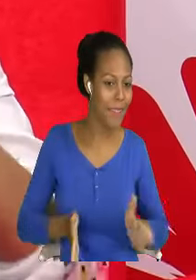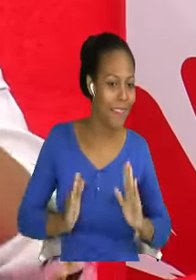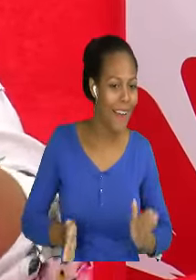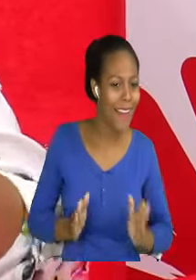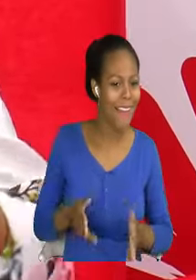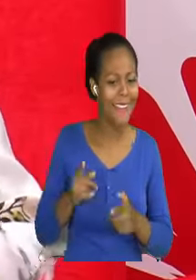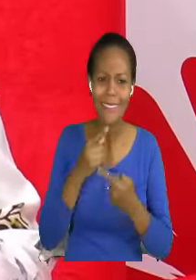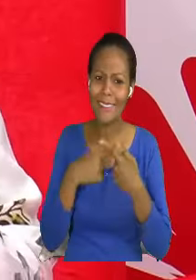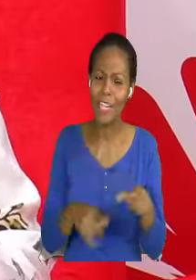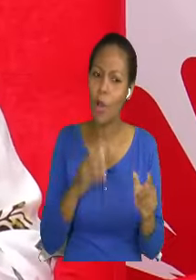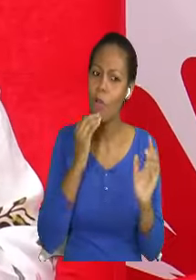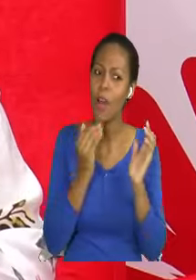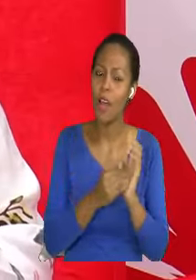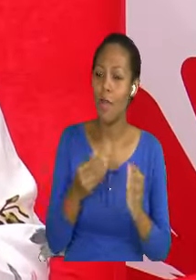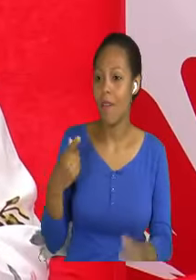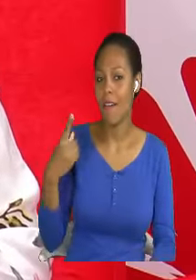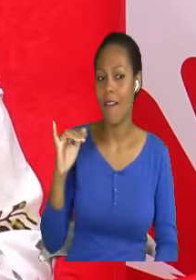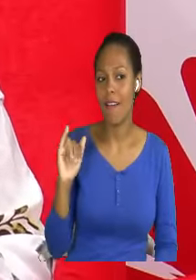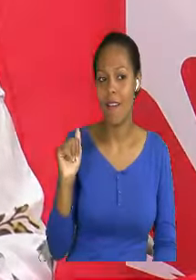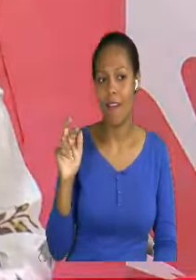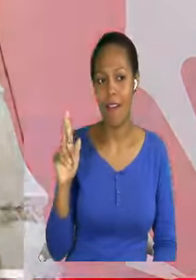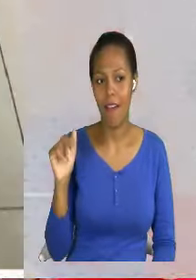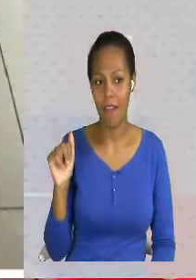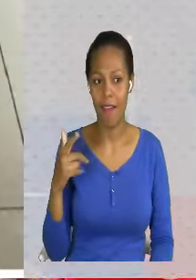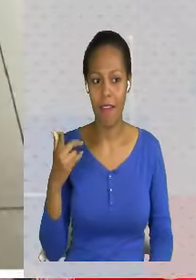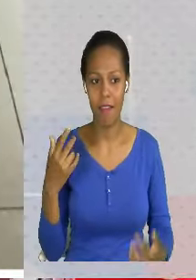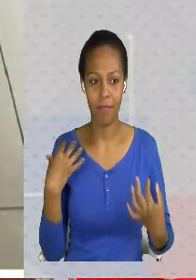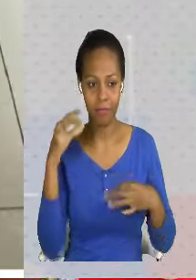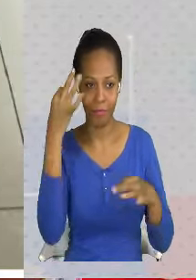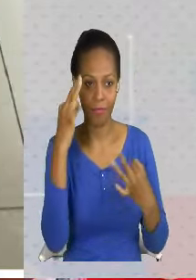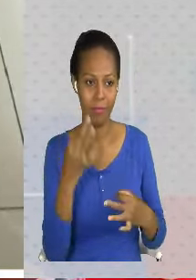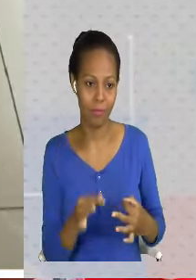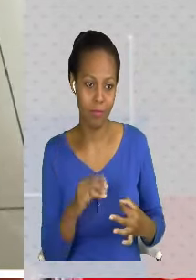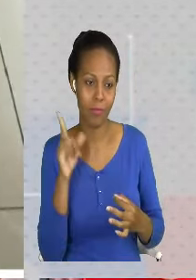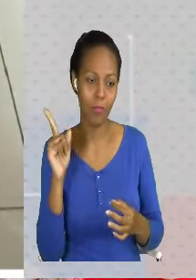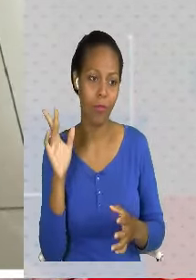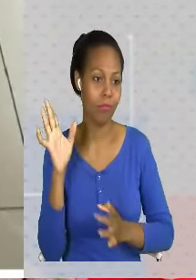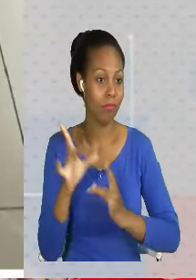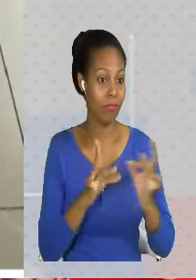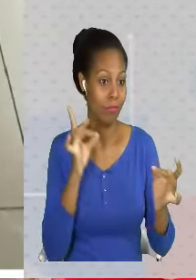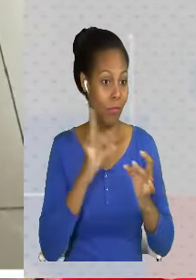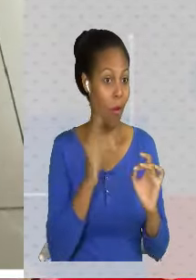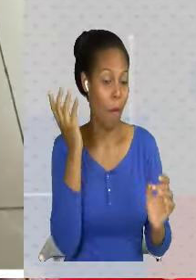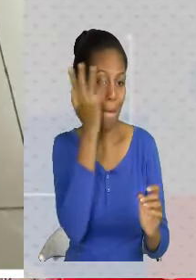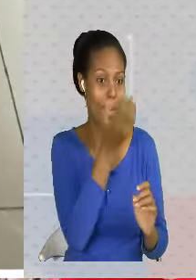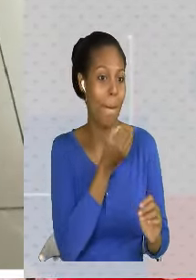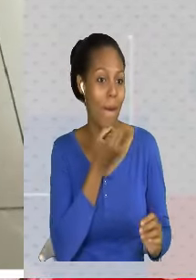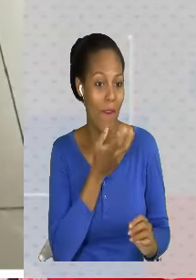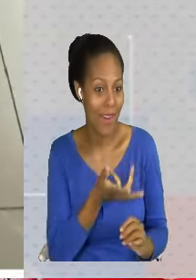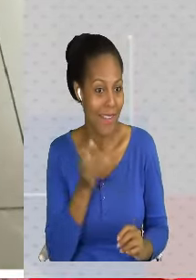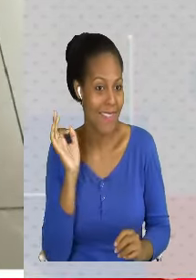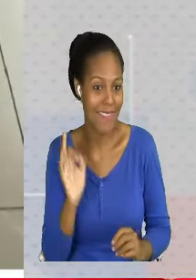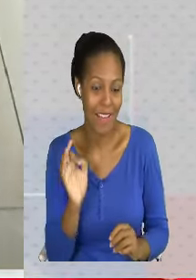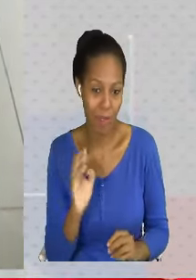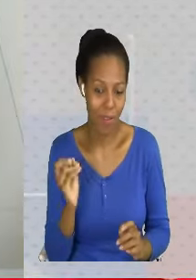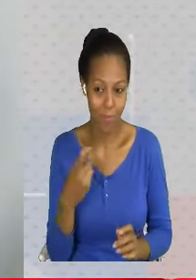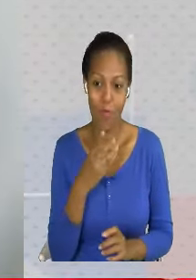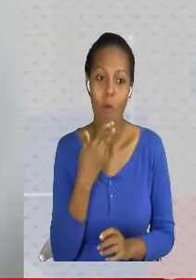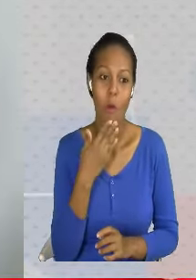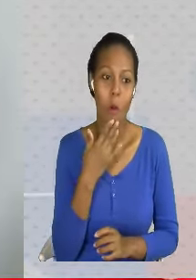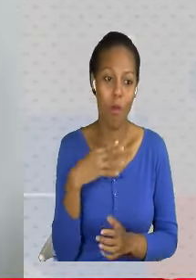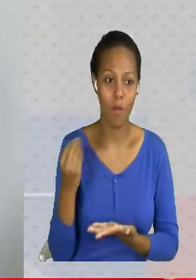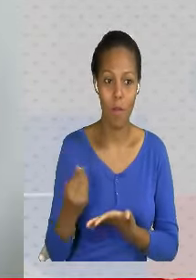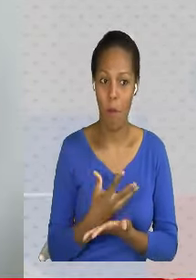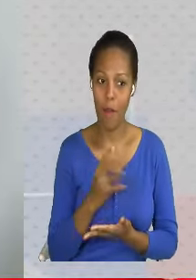a Kiara, ella es vestida por esta tienda, súper impecable, súper bonita, siempre con el color de moda. ¿En qué se